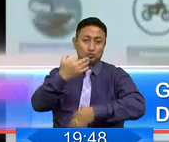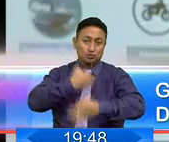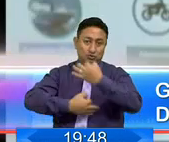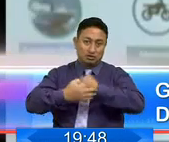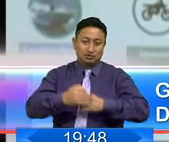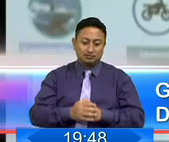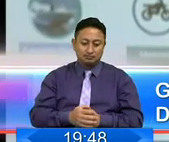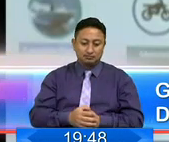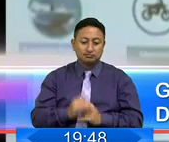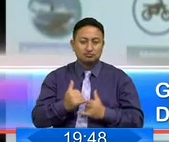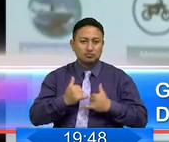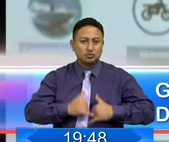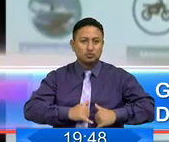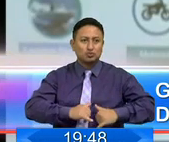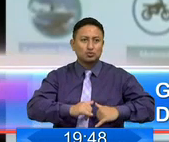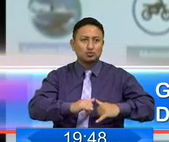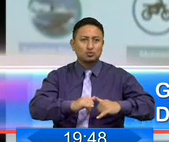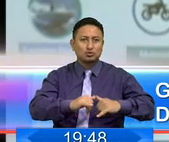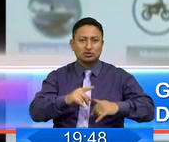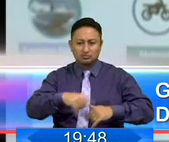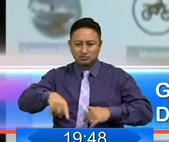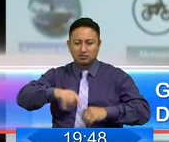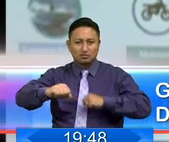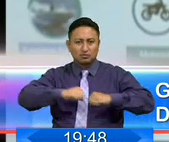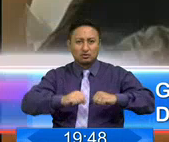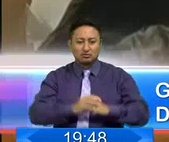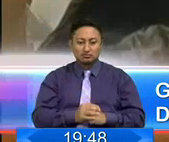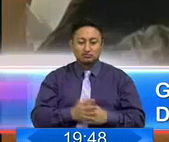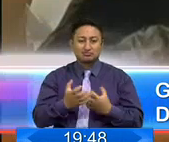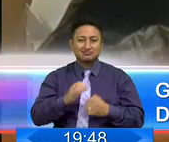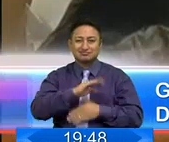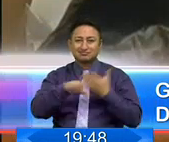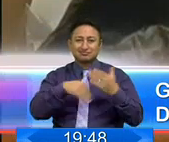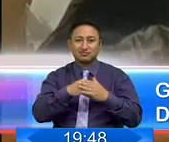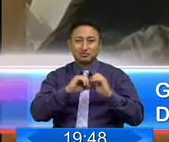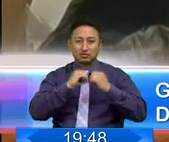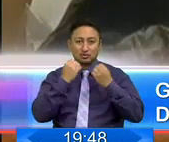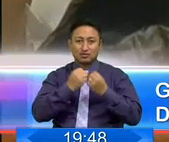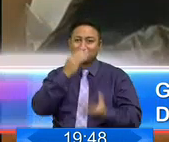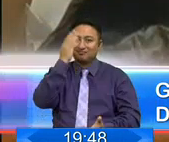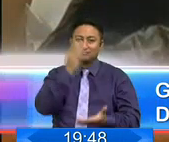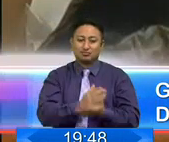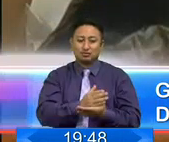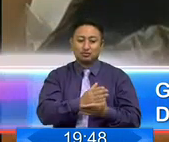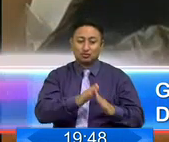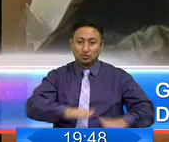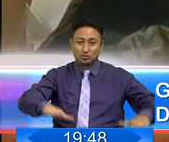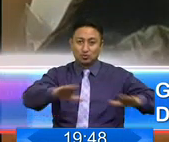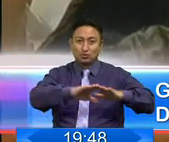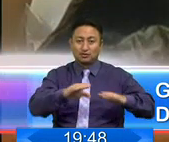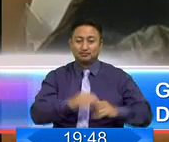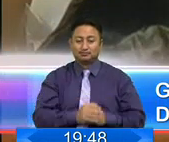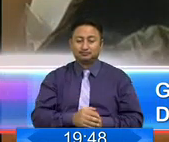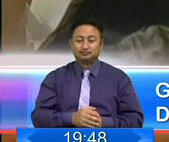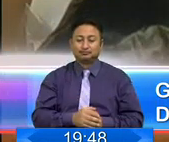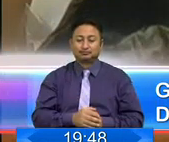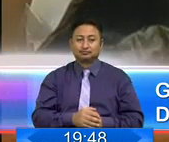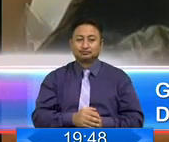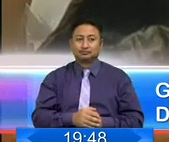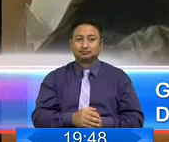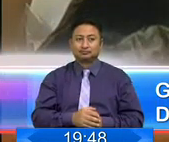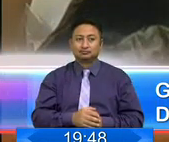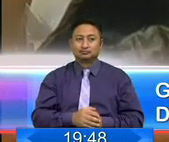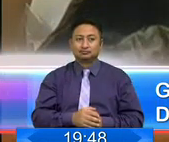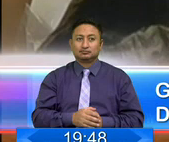seguridad, continúan realizando este tipo de operativos. Quieren neutralizar este delito en la zona y en los demás puntos.